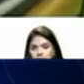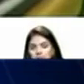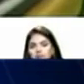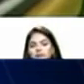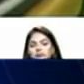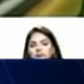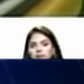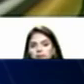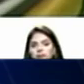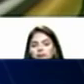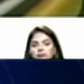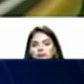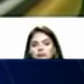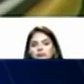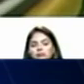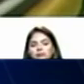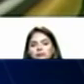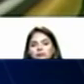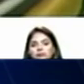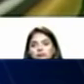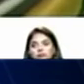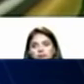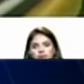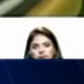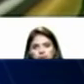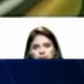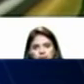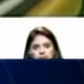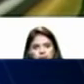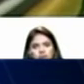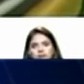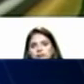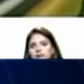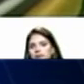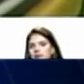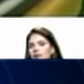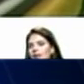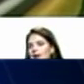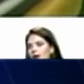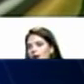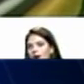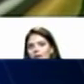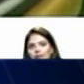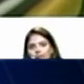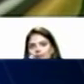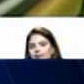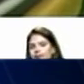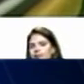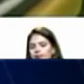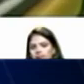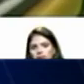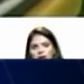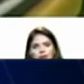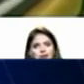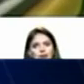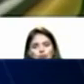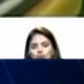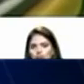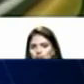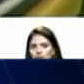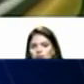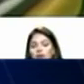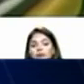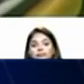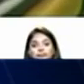menoscabo de las funciones consustanciales de cada rama del poder público. Esto